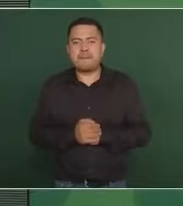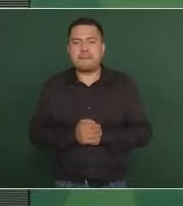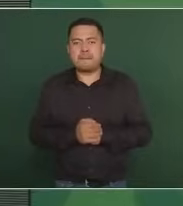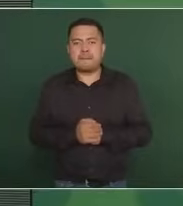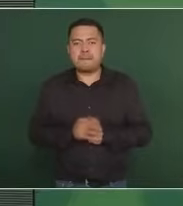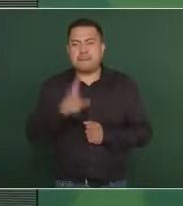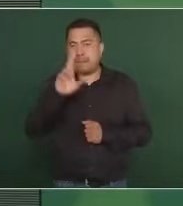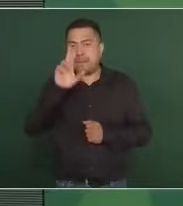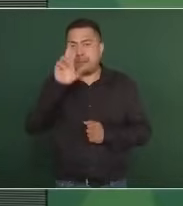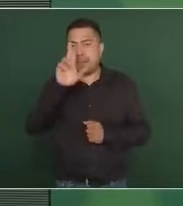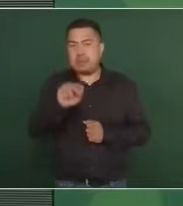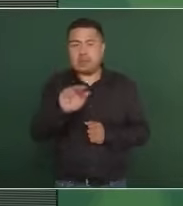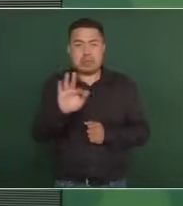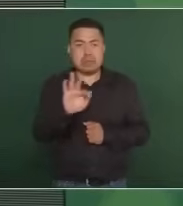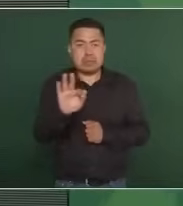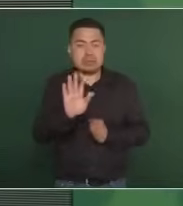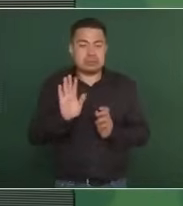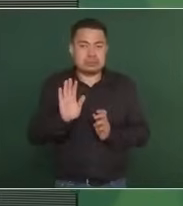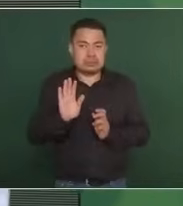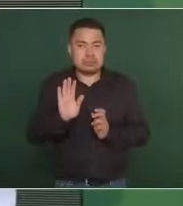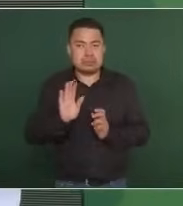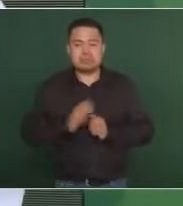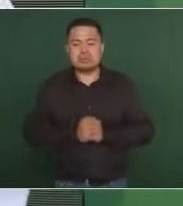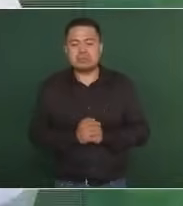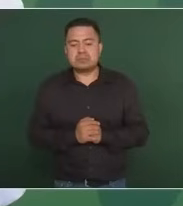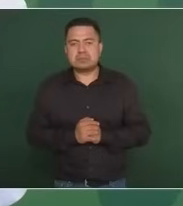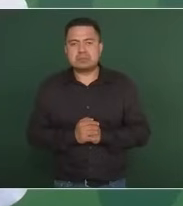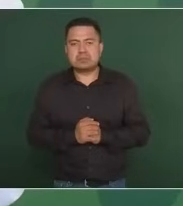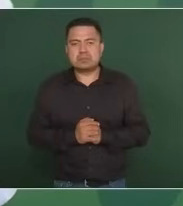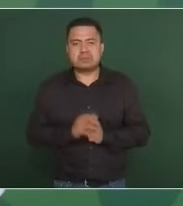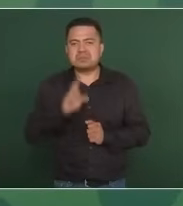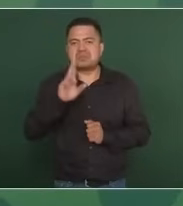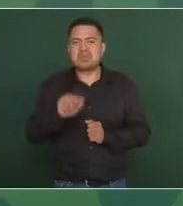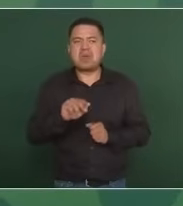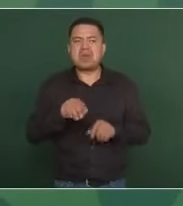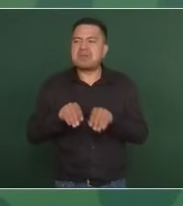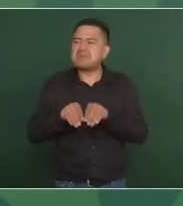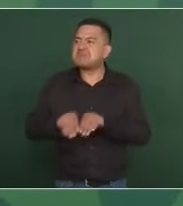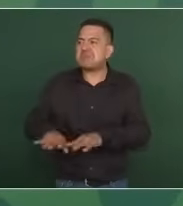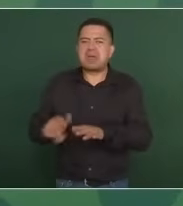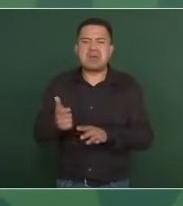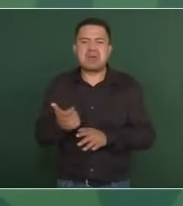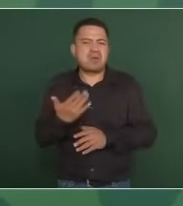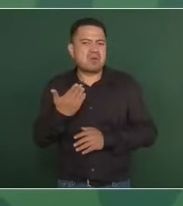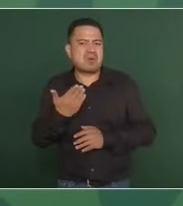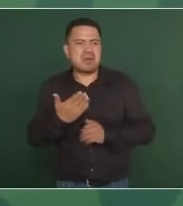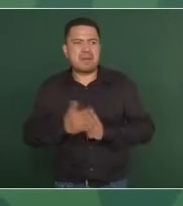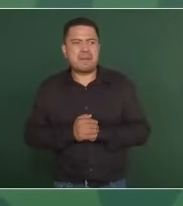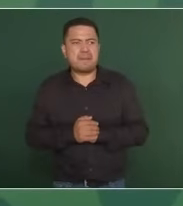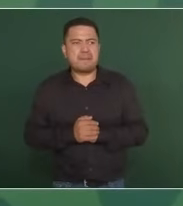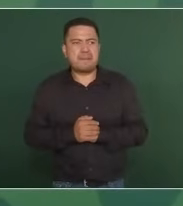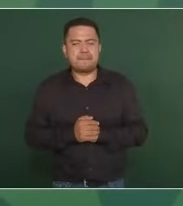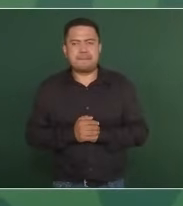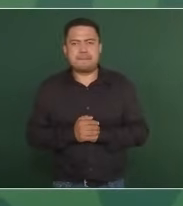si no, pues no llega el apoyo.